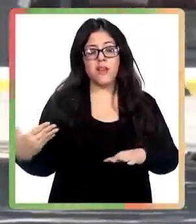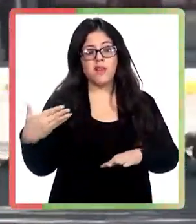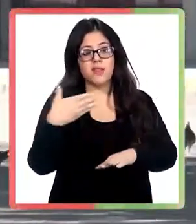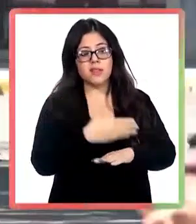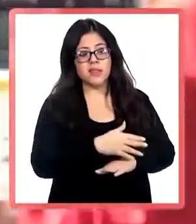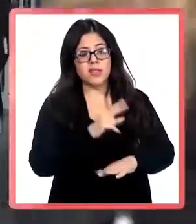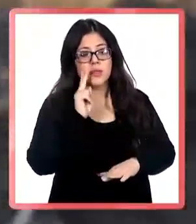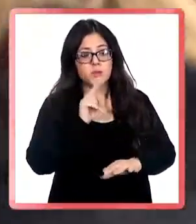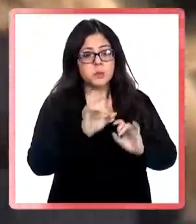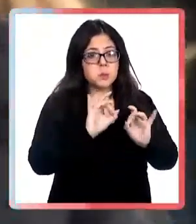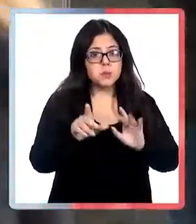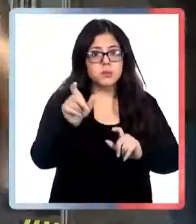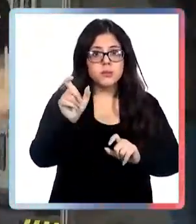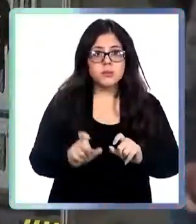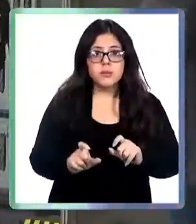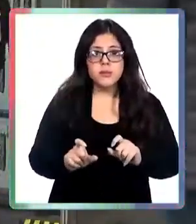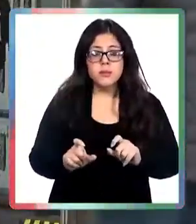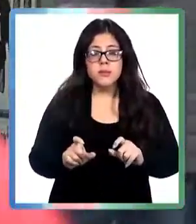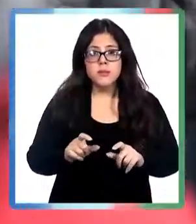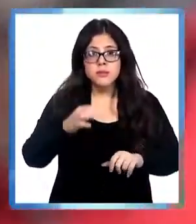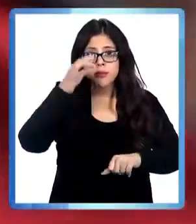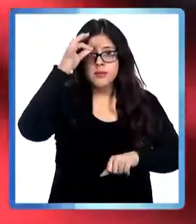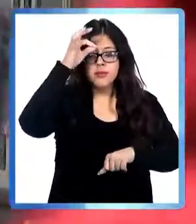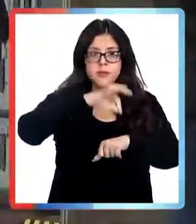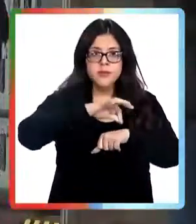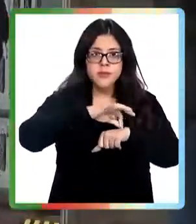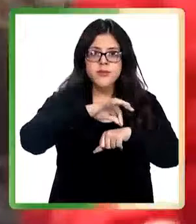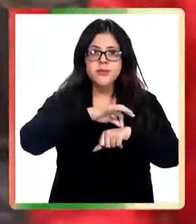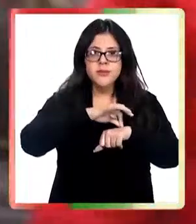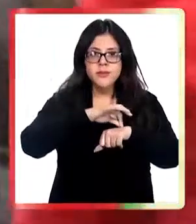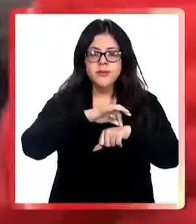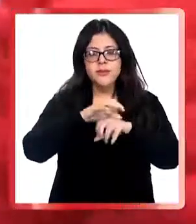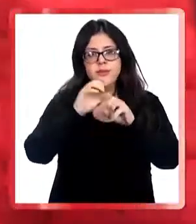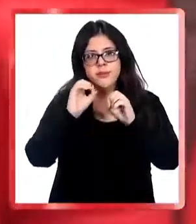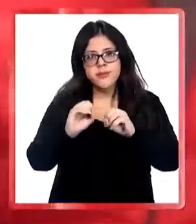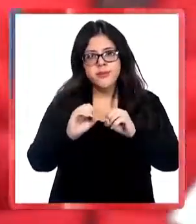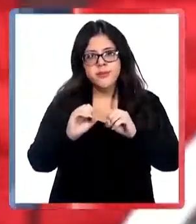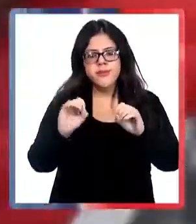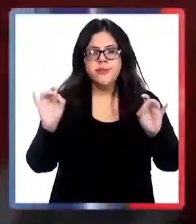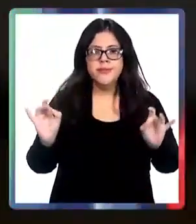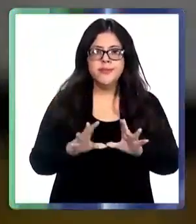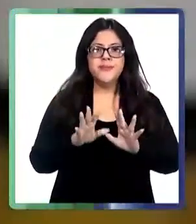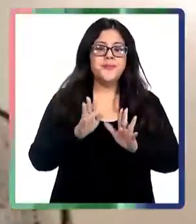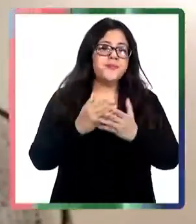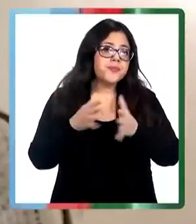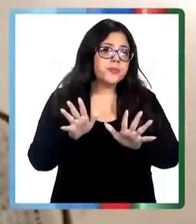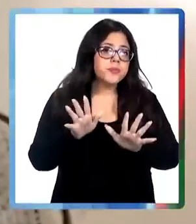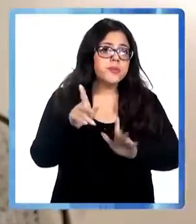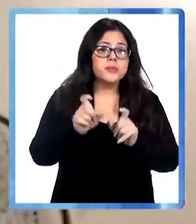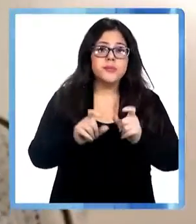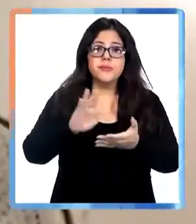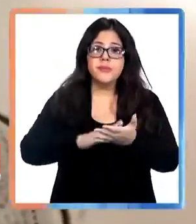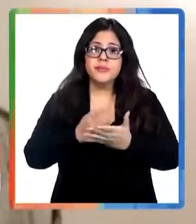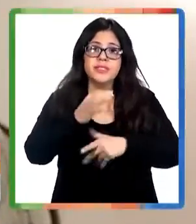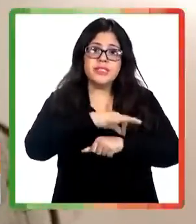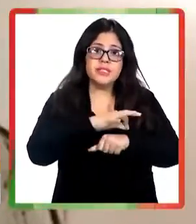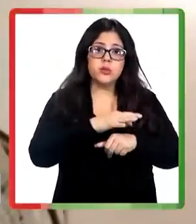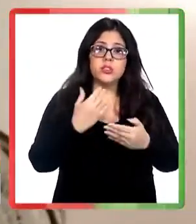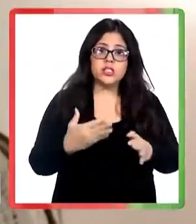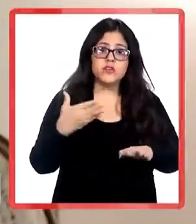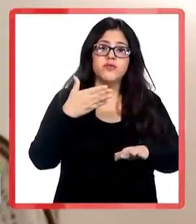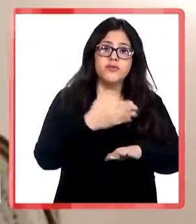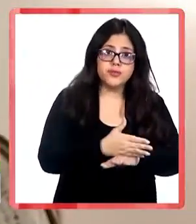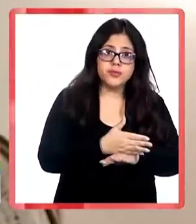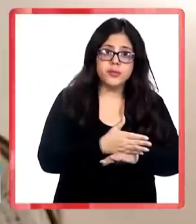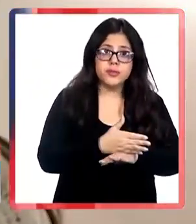visita de algún paciente potencialmente portador, o quizás cualquiera del personal de salud que estuvo en la sala